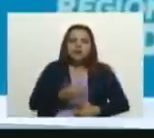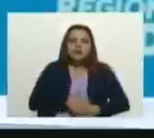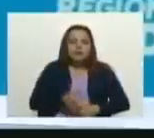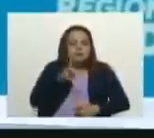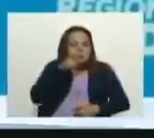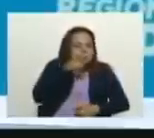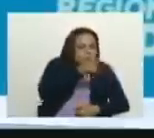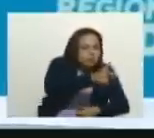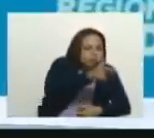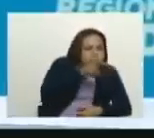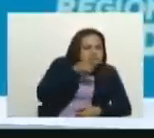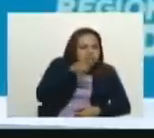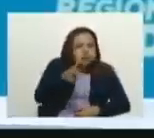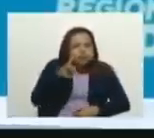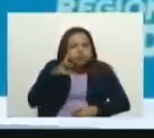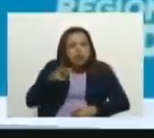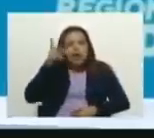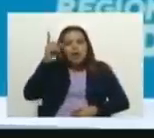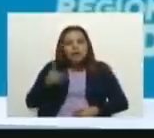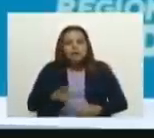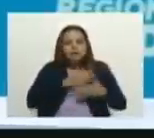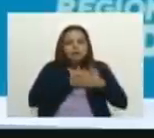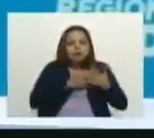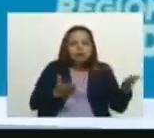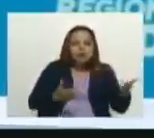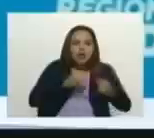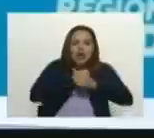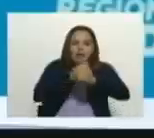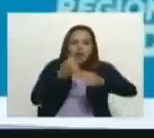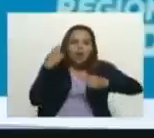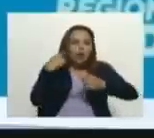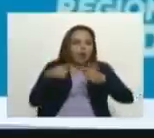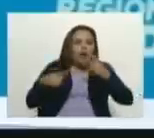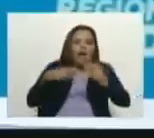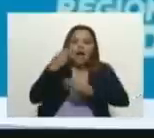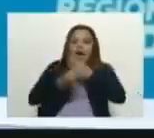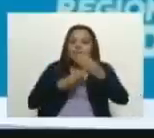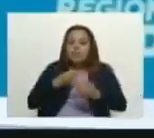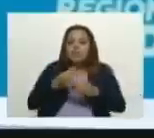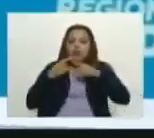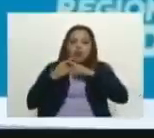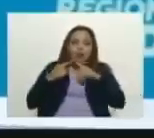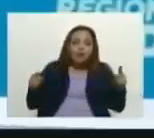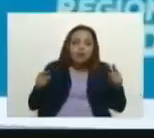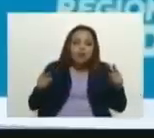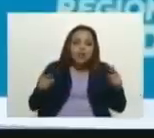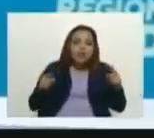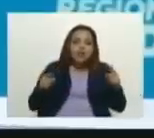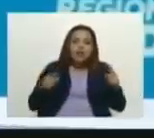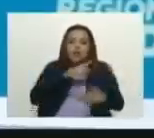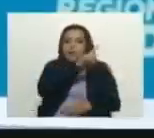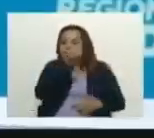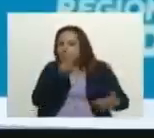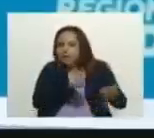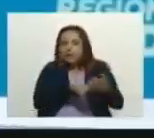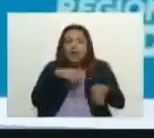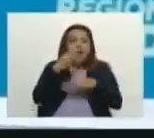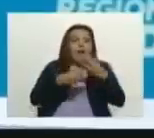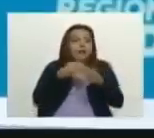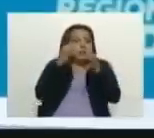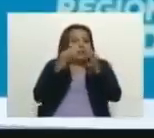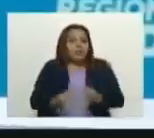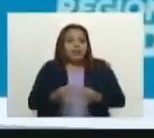lupa, metiendo voluntad, metiéndole amor a las cosas, hacer las cosas, completarlas, hacerlas